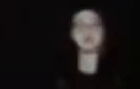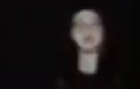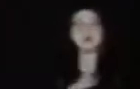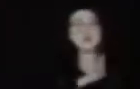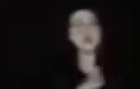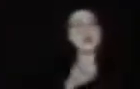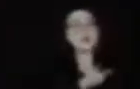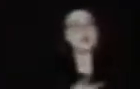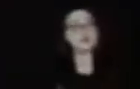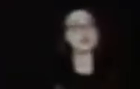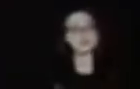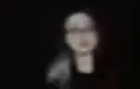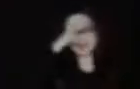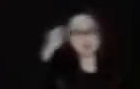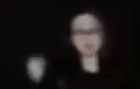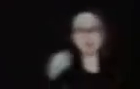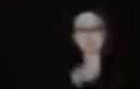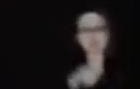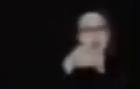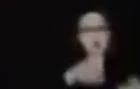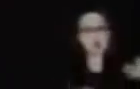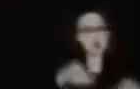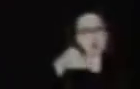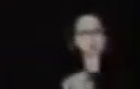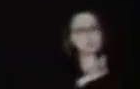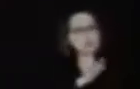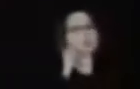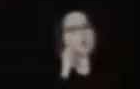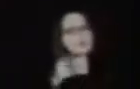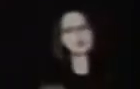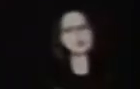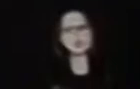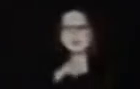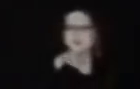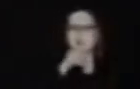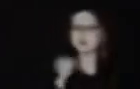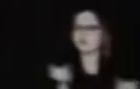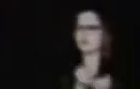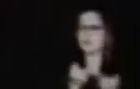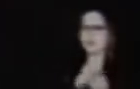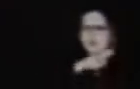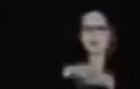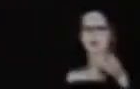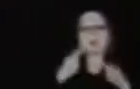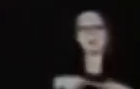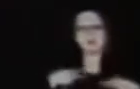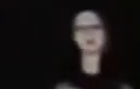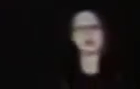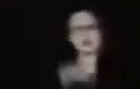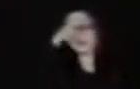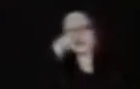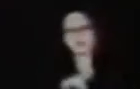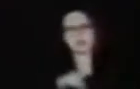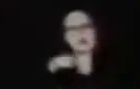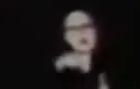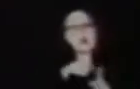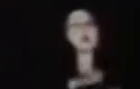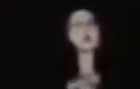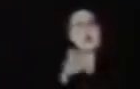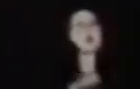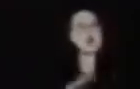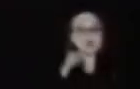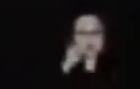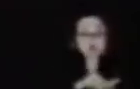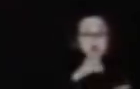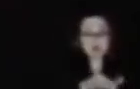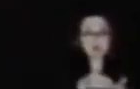presidente de la República juzgado como cualquier ciudadano por el delito que sea, aún